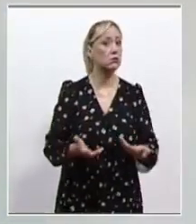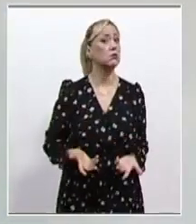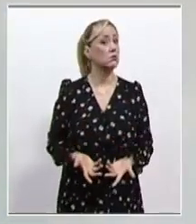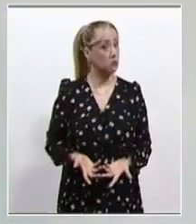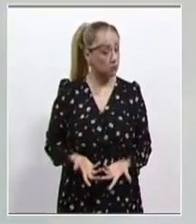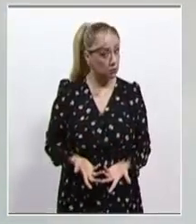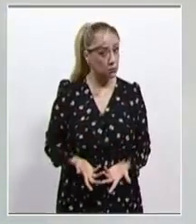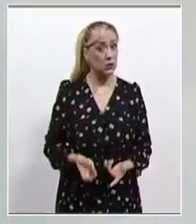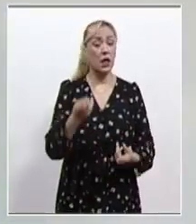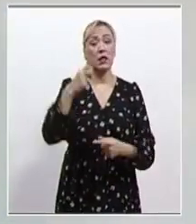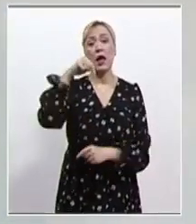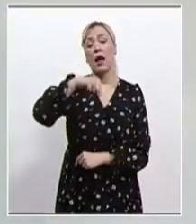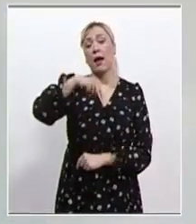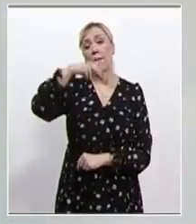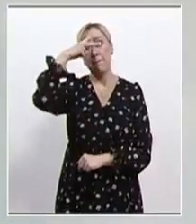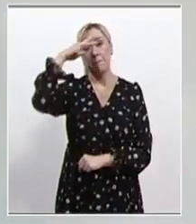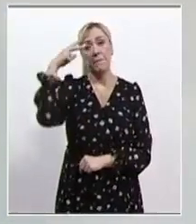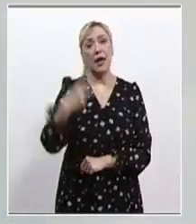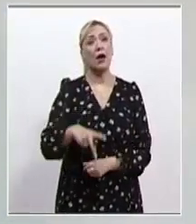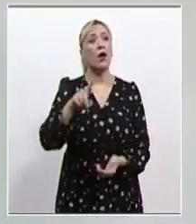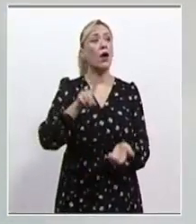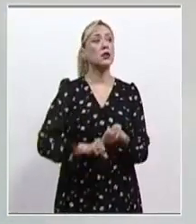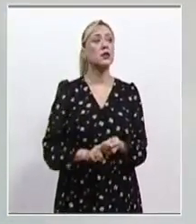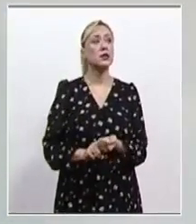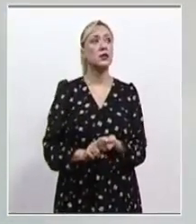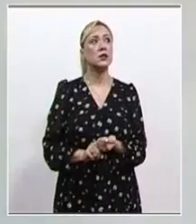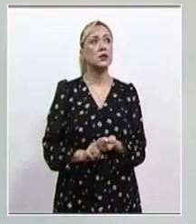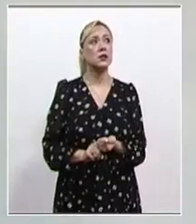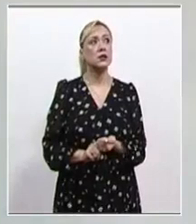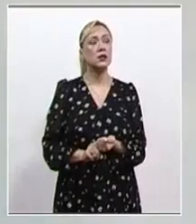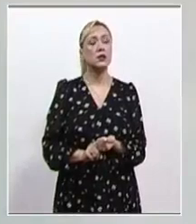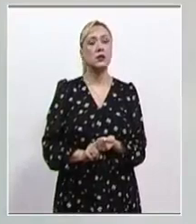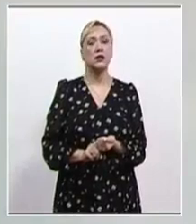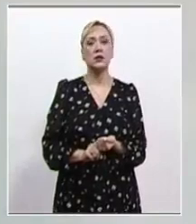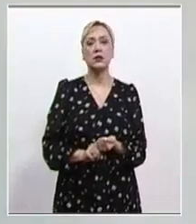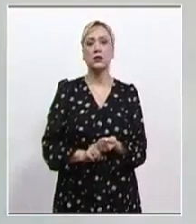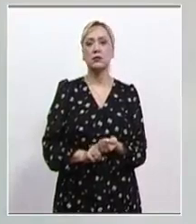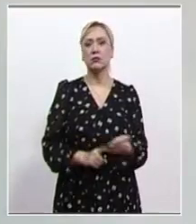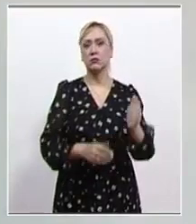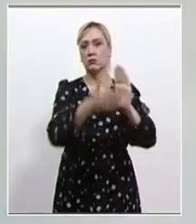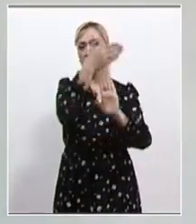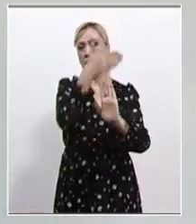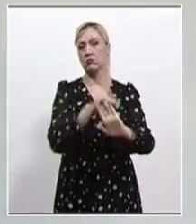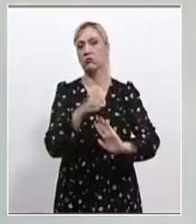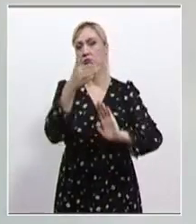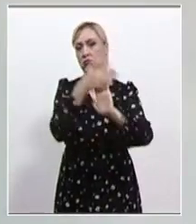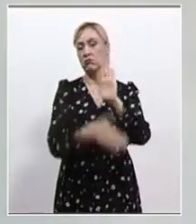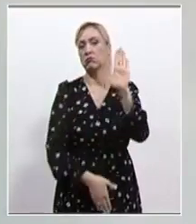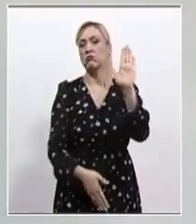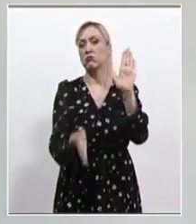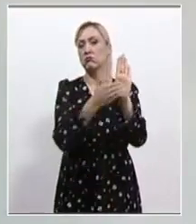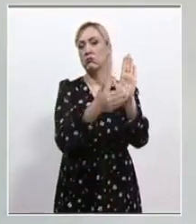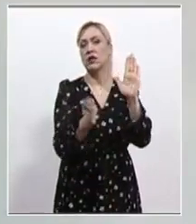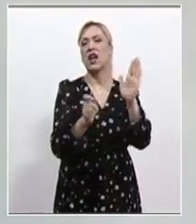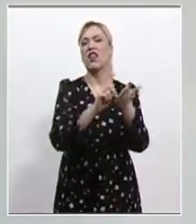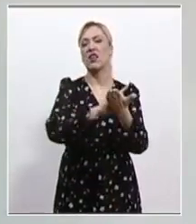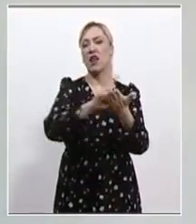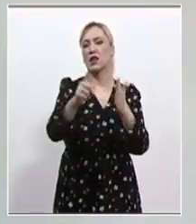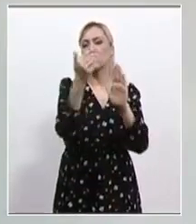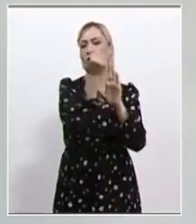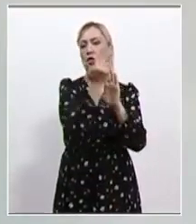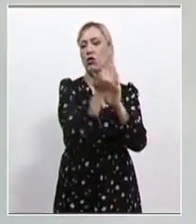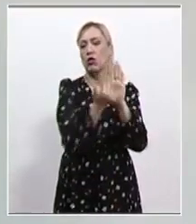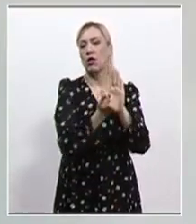Concretamente, a México se le puso la Carta de Derechos Laborales, que sería el anexo 23A,